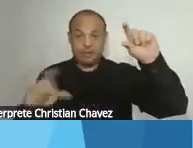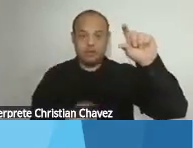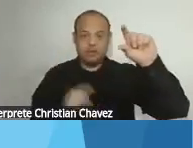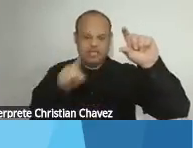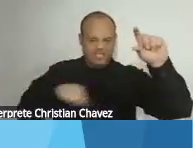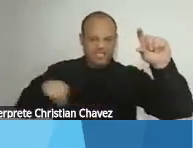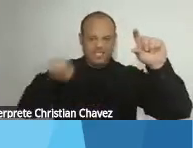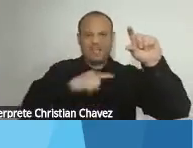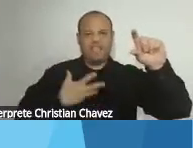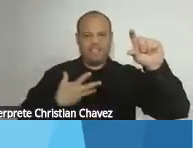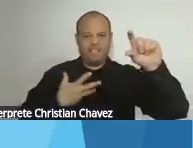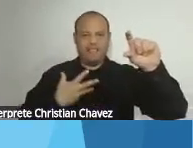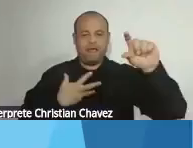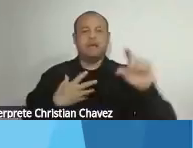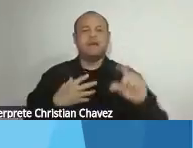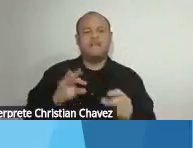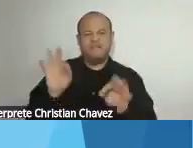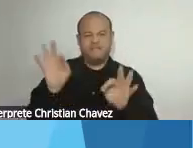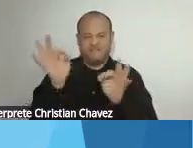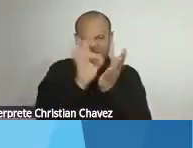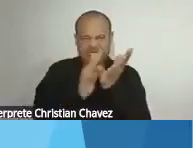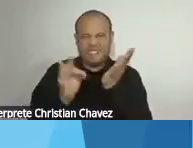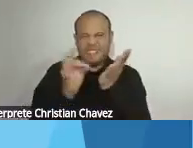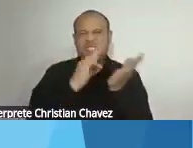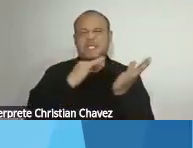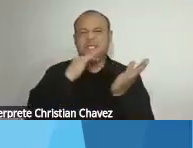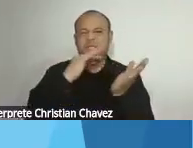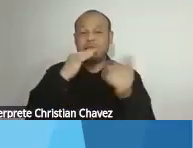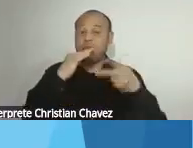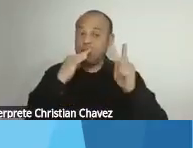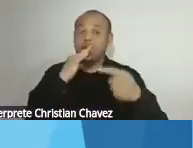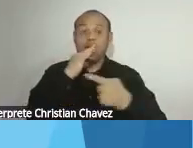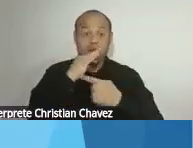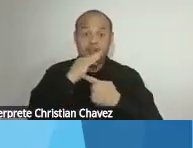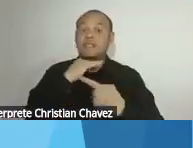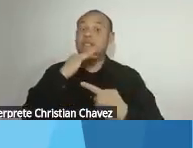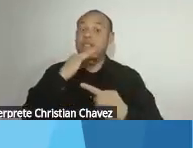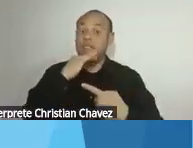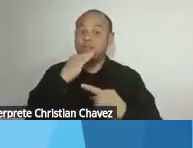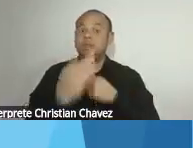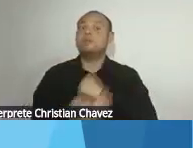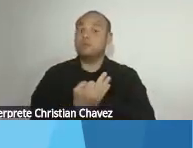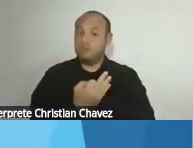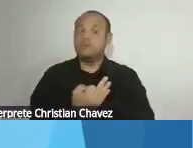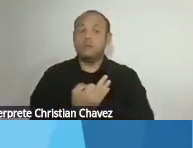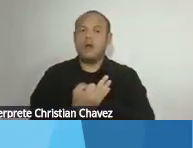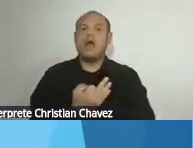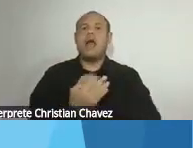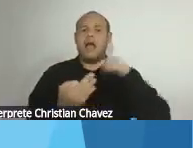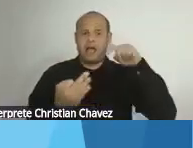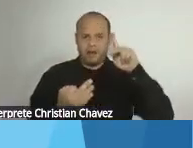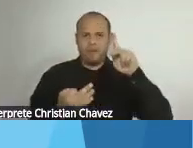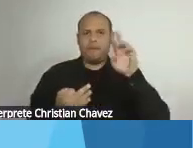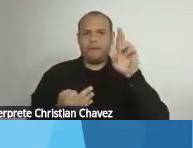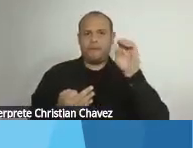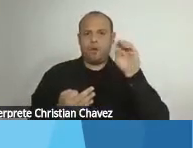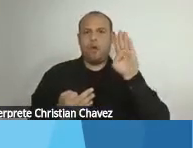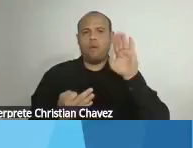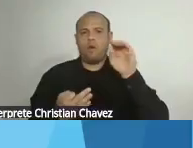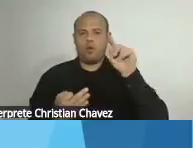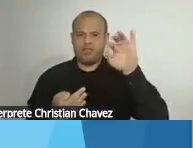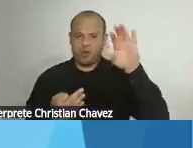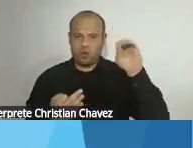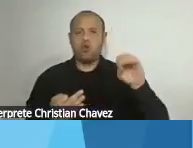bacterias benéficas que se alimentan pues de prebióticos, ¿sí? Y si mantenemos vivos estos probióticos por medio del